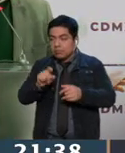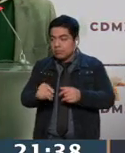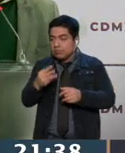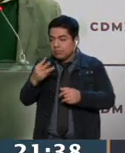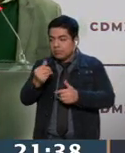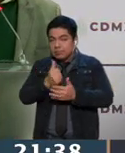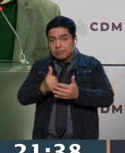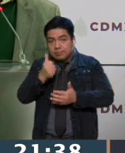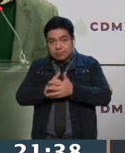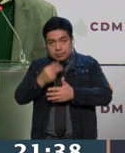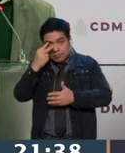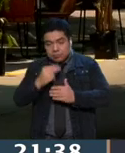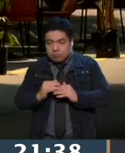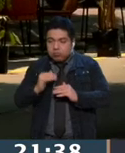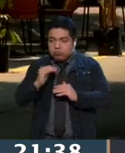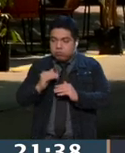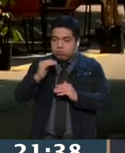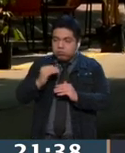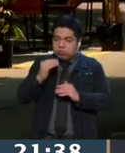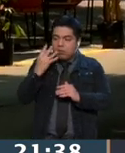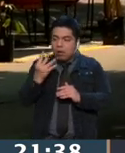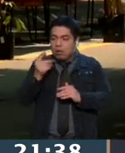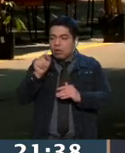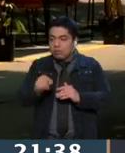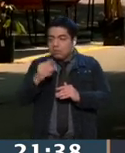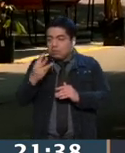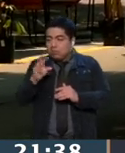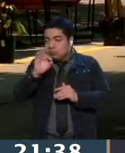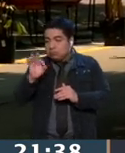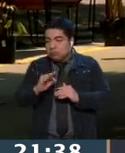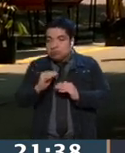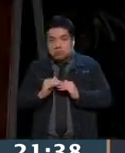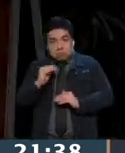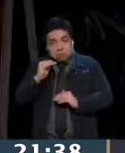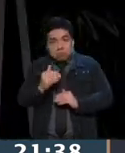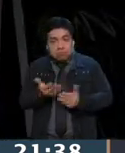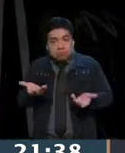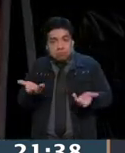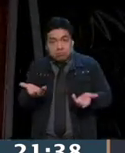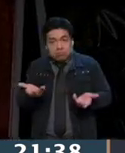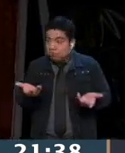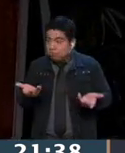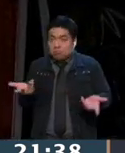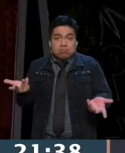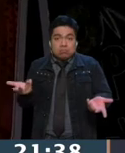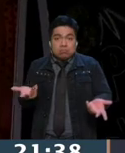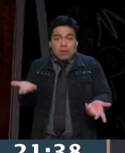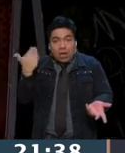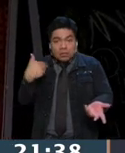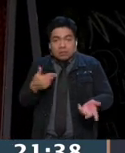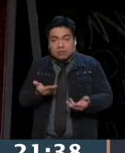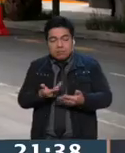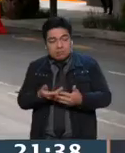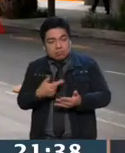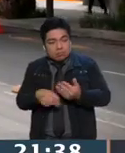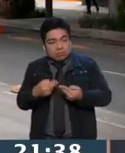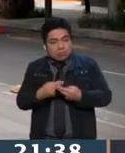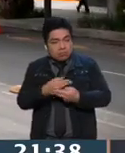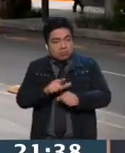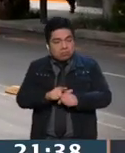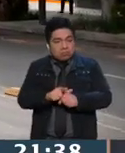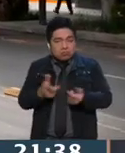la Ciudad de México creció 4.3%, crecimiento incluso mayor al registrado a nivel